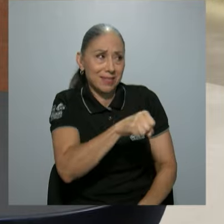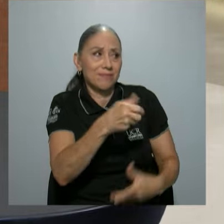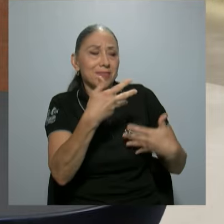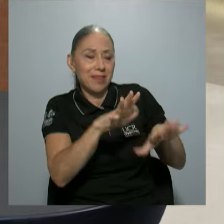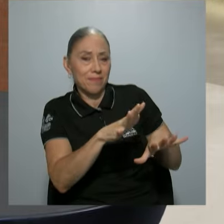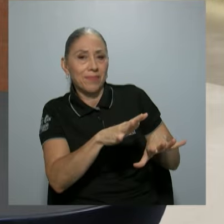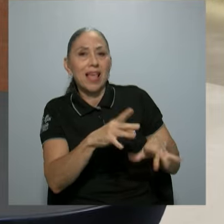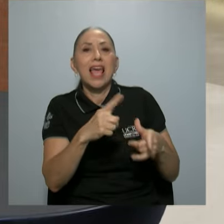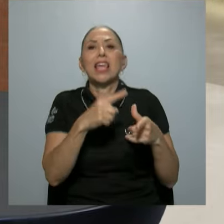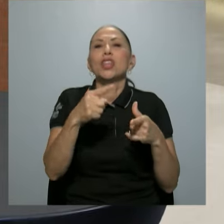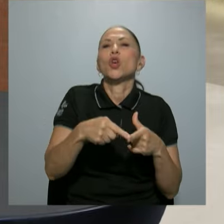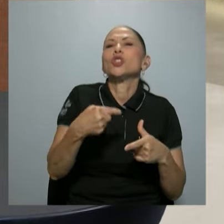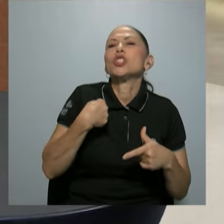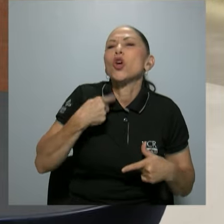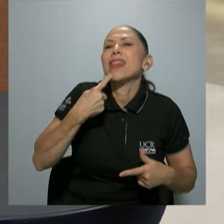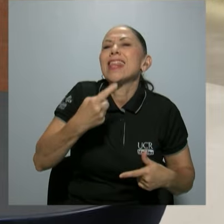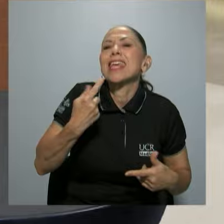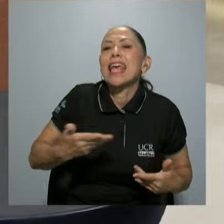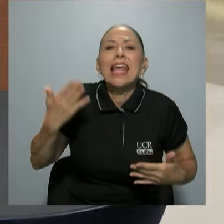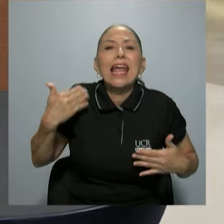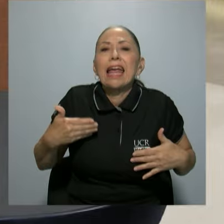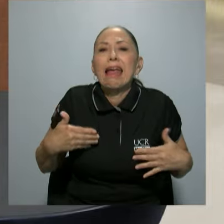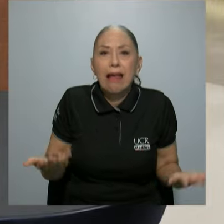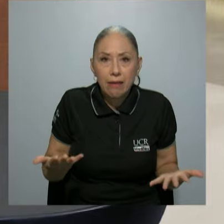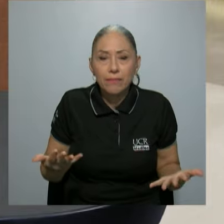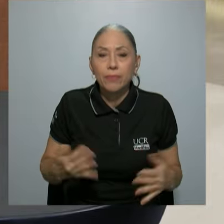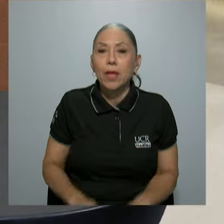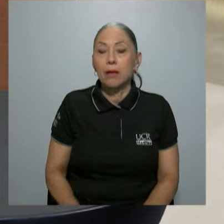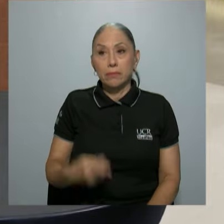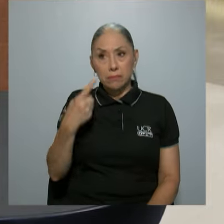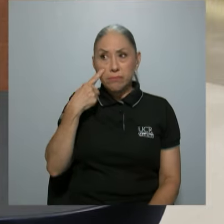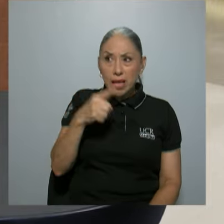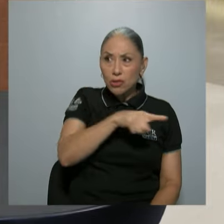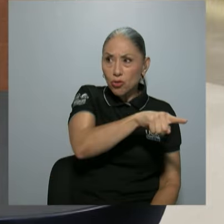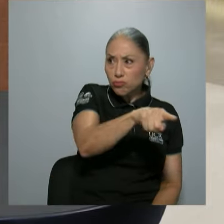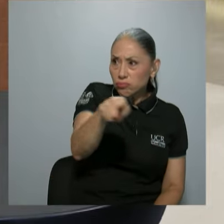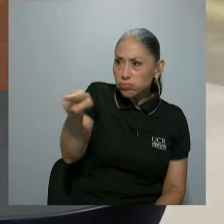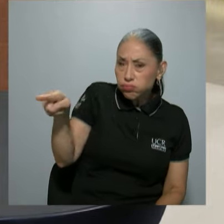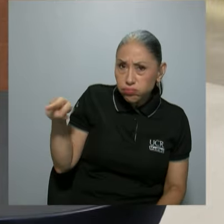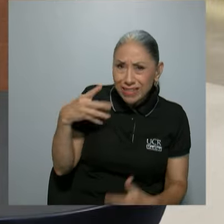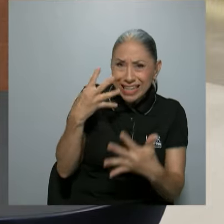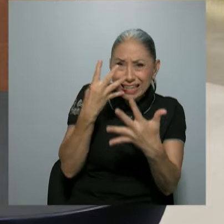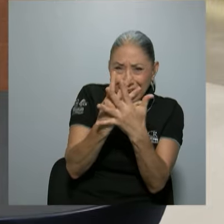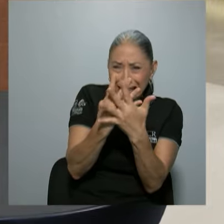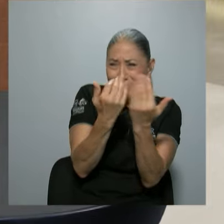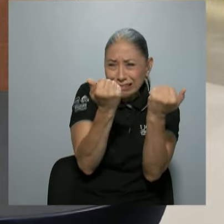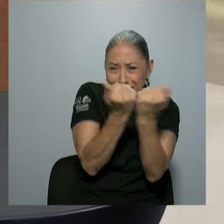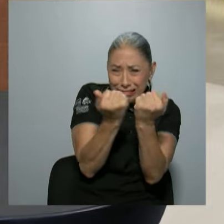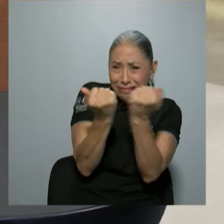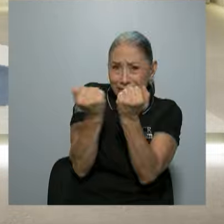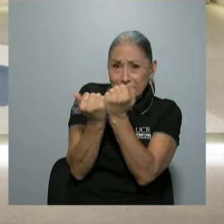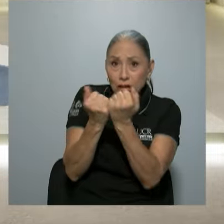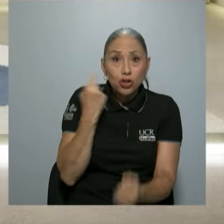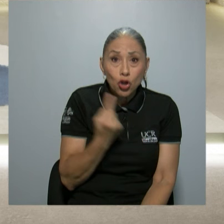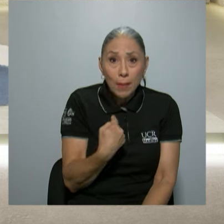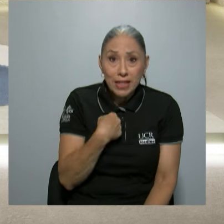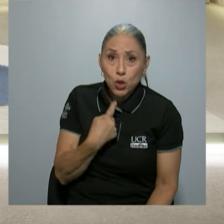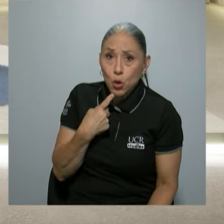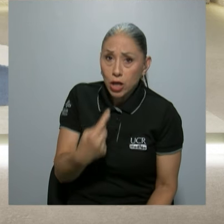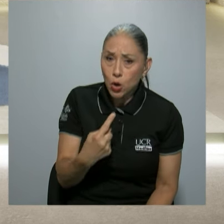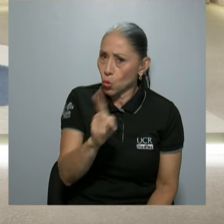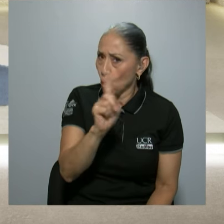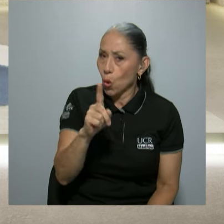Entonces, ¿qué dije yo? Ante esa realidad estadística, que no solo yo, sino la Defensoría y otras entidades lo han